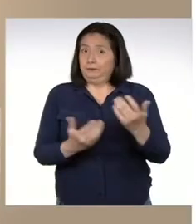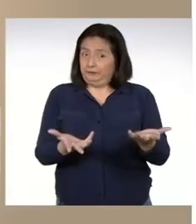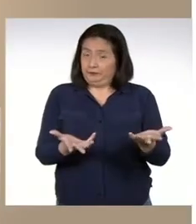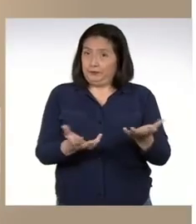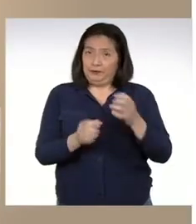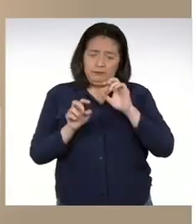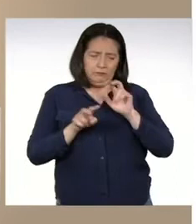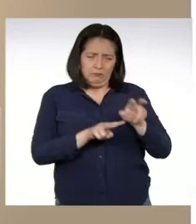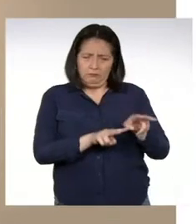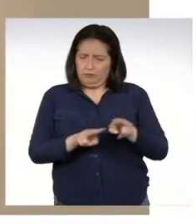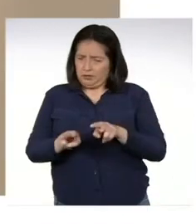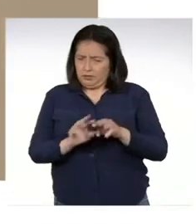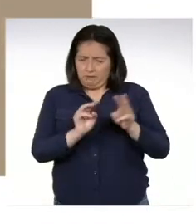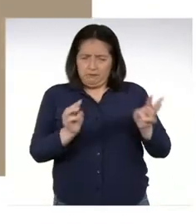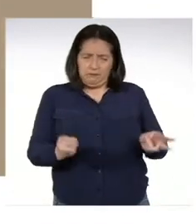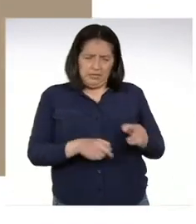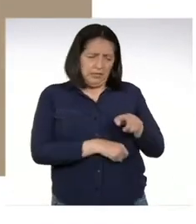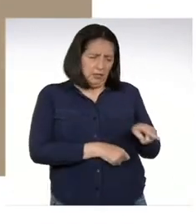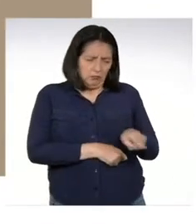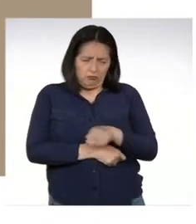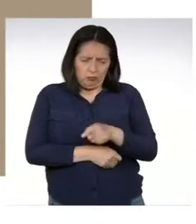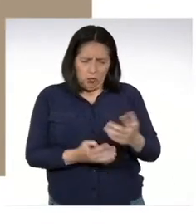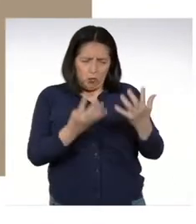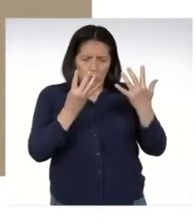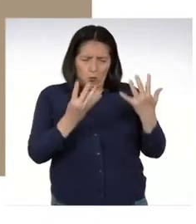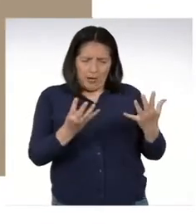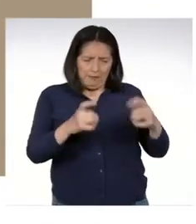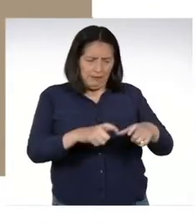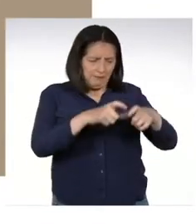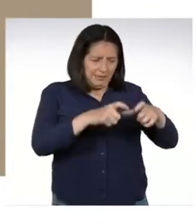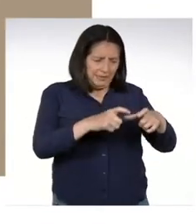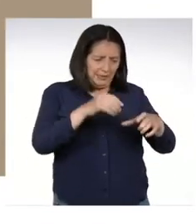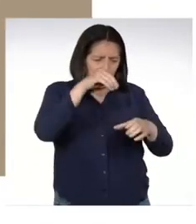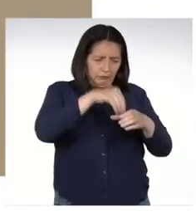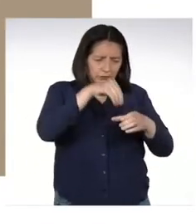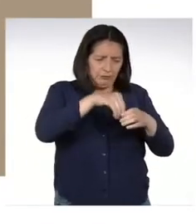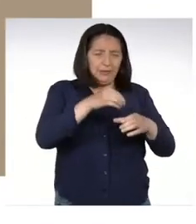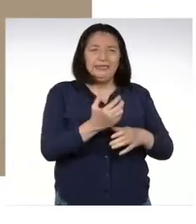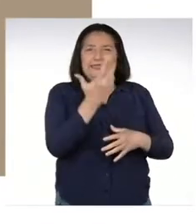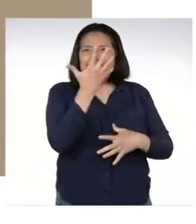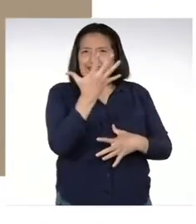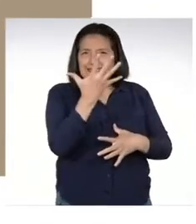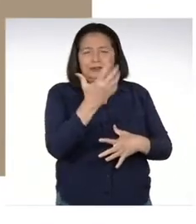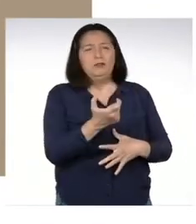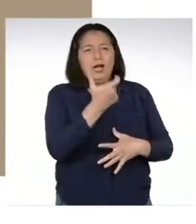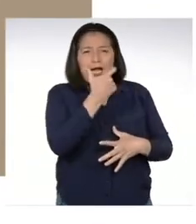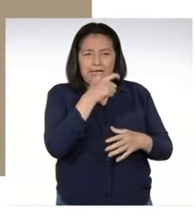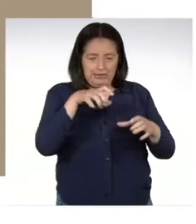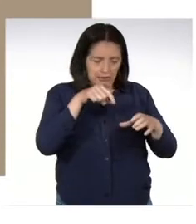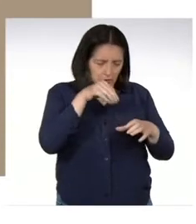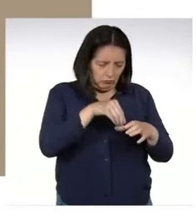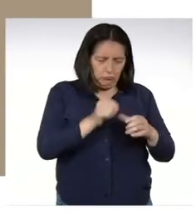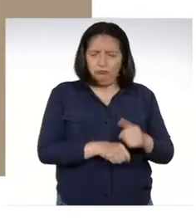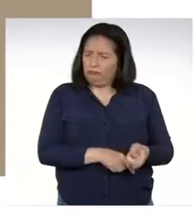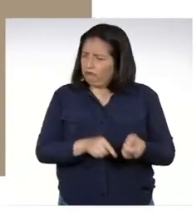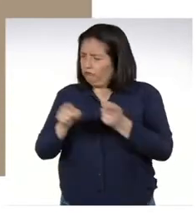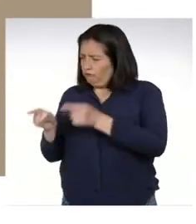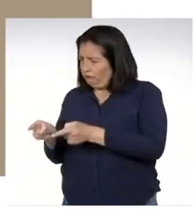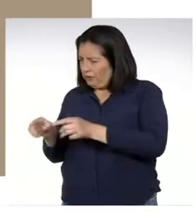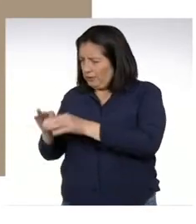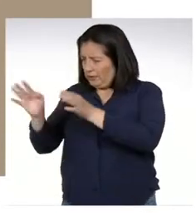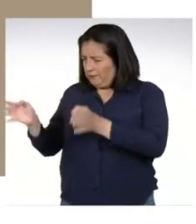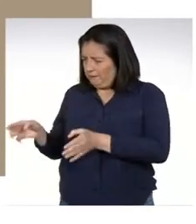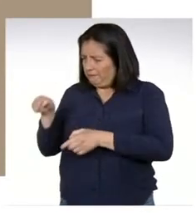Juliana observa que en su mesa tenemos 9 paquetes de 5 galletas. Además, en la mesa de